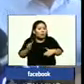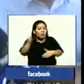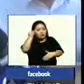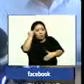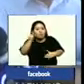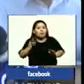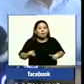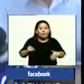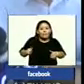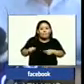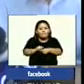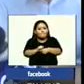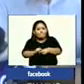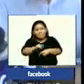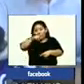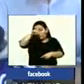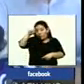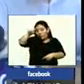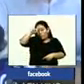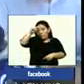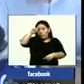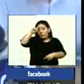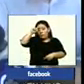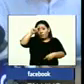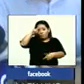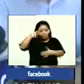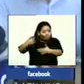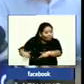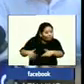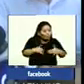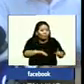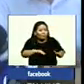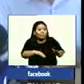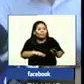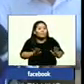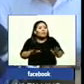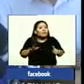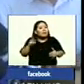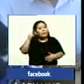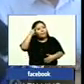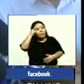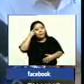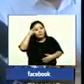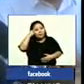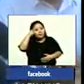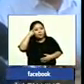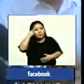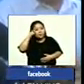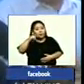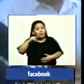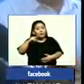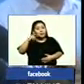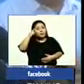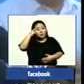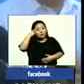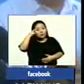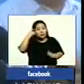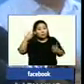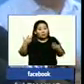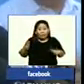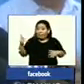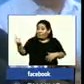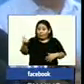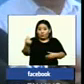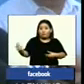idea, trabajar ya en base a los juegos y pensar que los que vienen, pues también cuando se